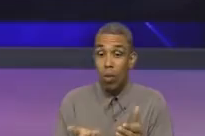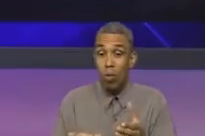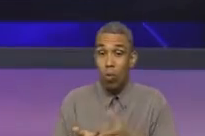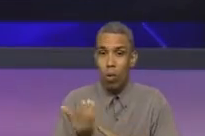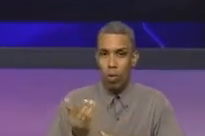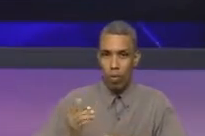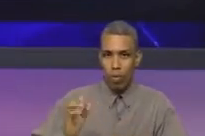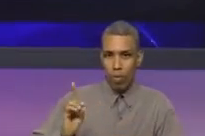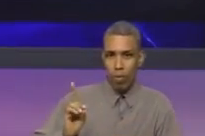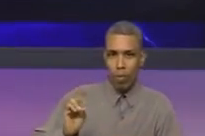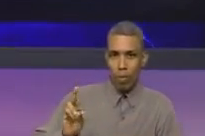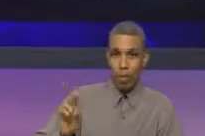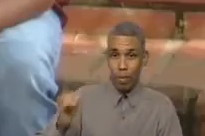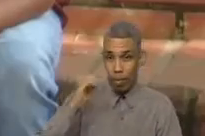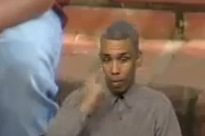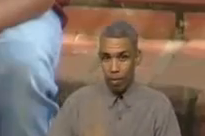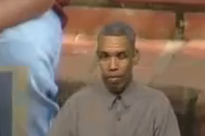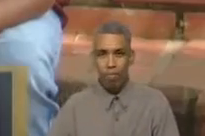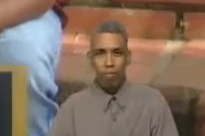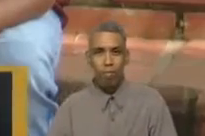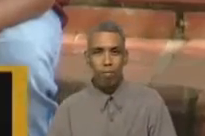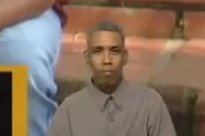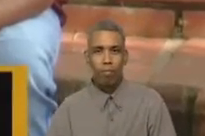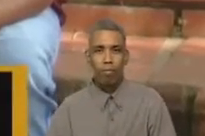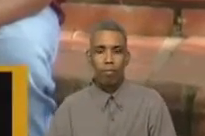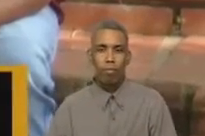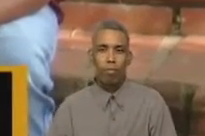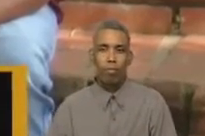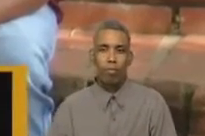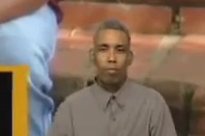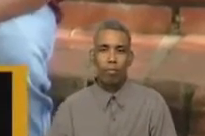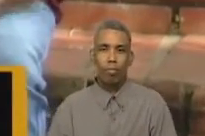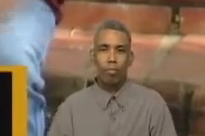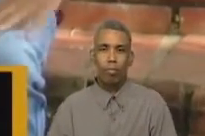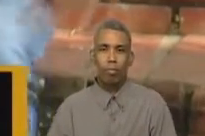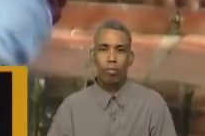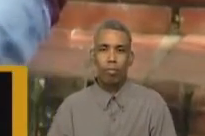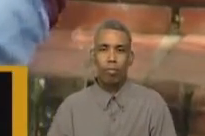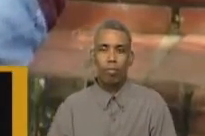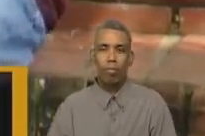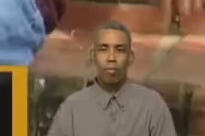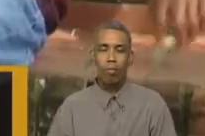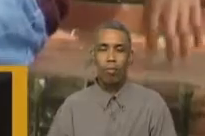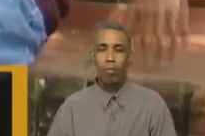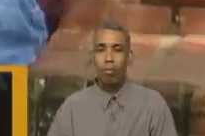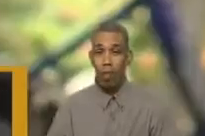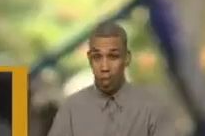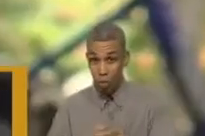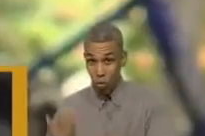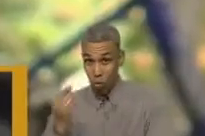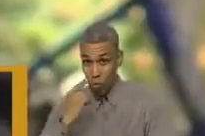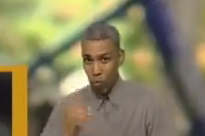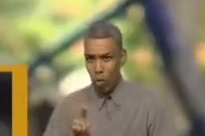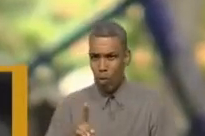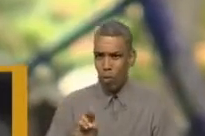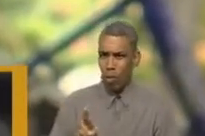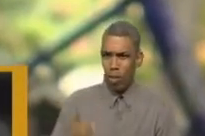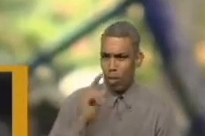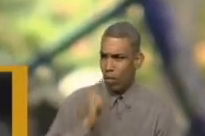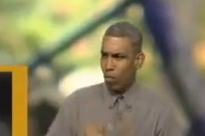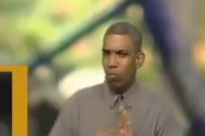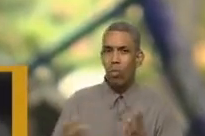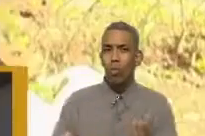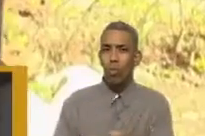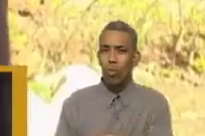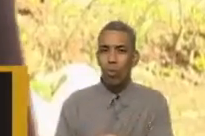ciudad. No se enamora es el nuevo sencillo musical que está lanzando JJ y Roma, una agrupación barranqueña que